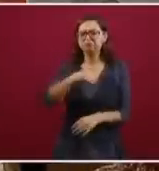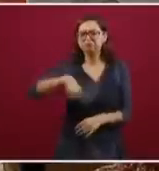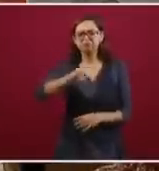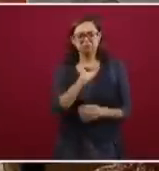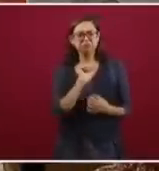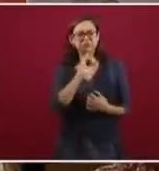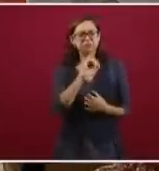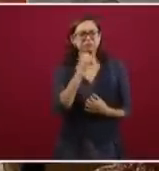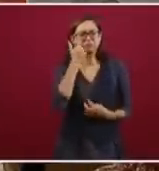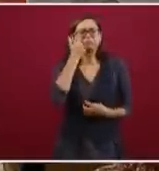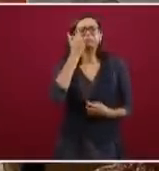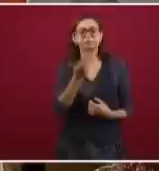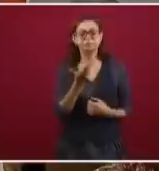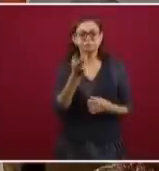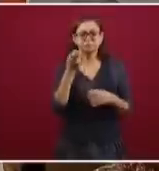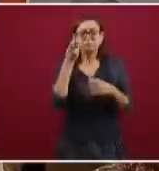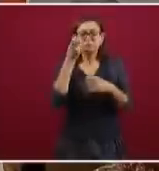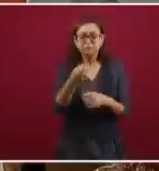invirtiendo,